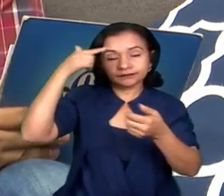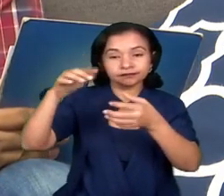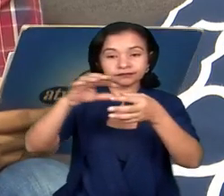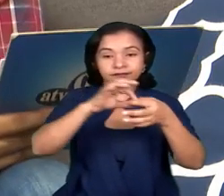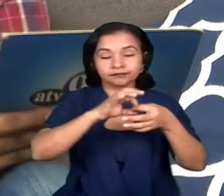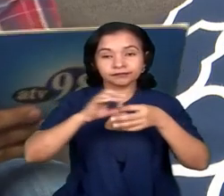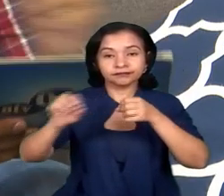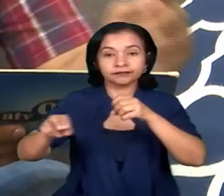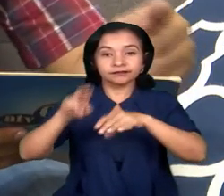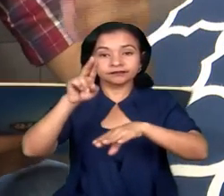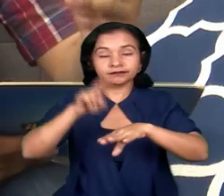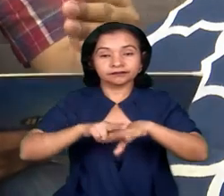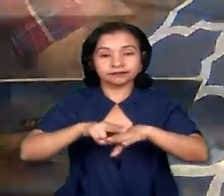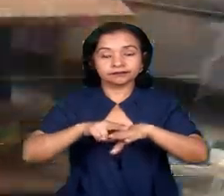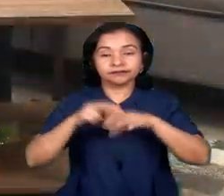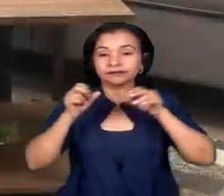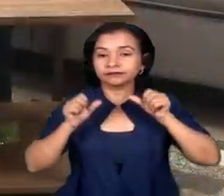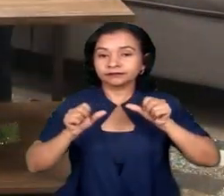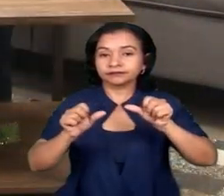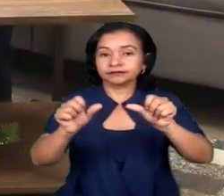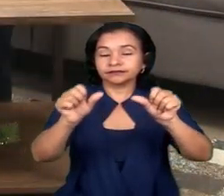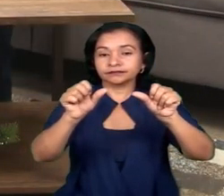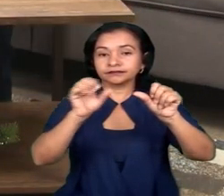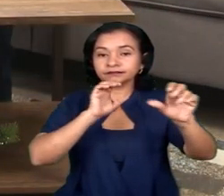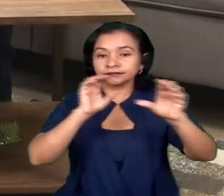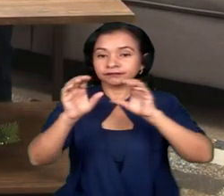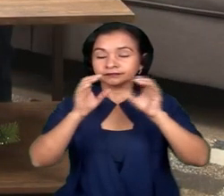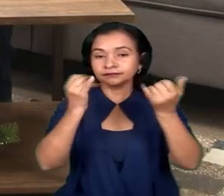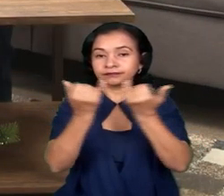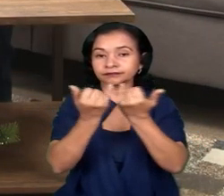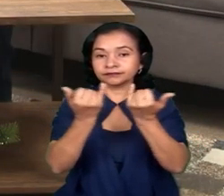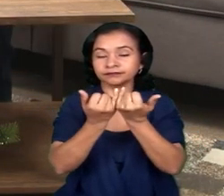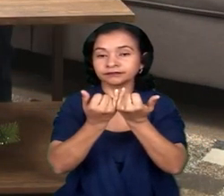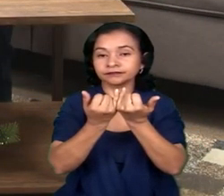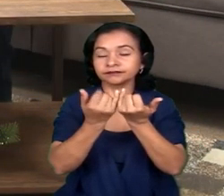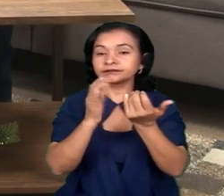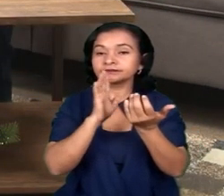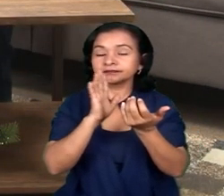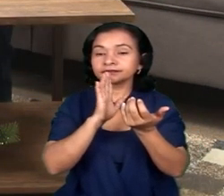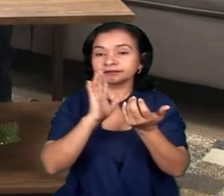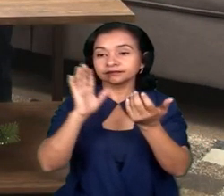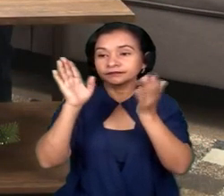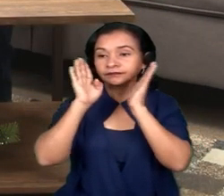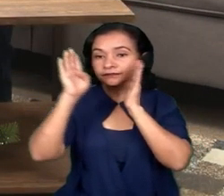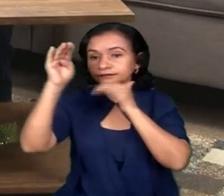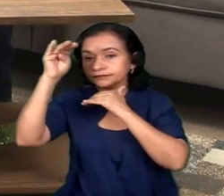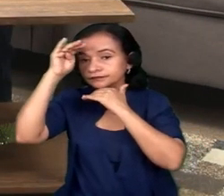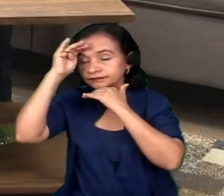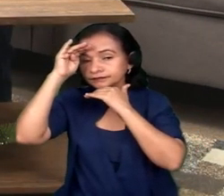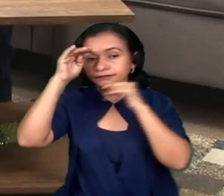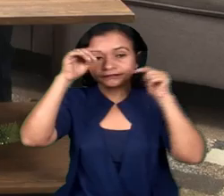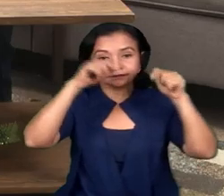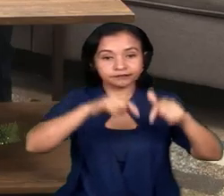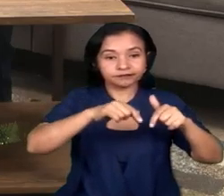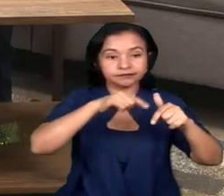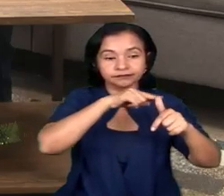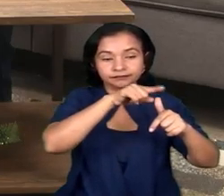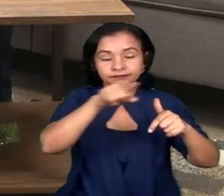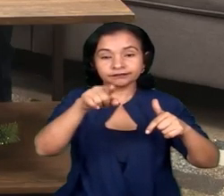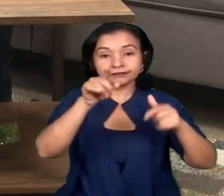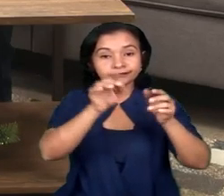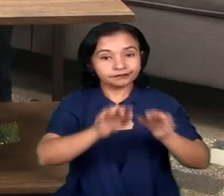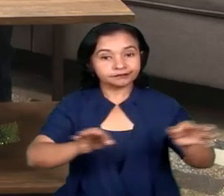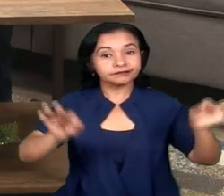Unidad Nacional, que no es más que la continuidad de ese modelo de diálogo y consenso a partir de la conversación con empresarios privados, pero que hoy ustedes toman